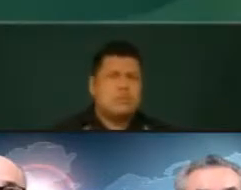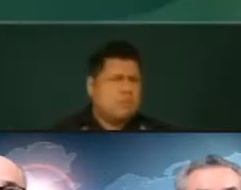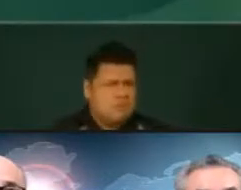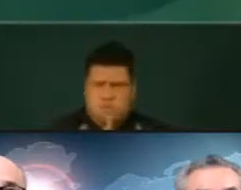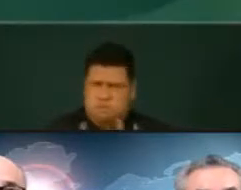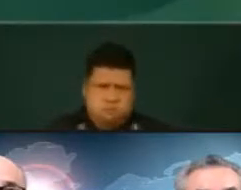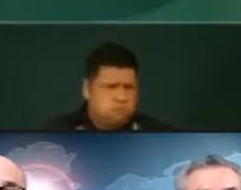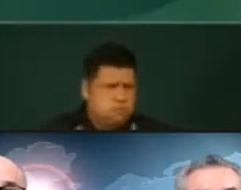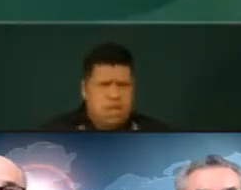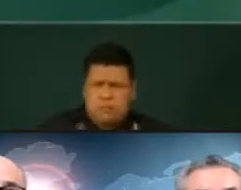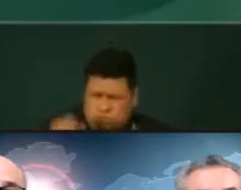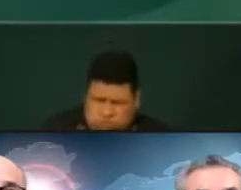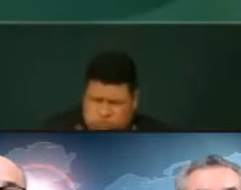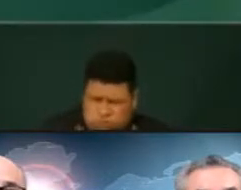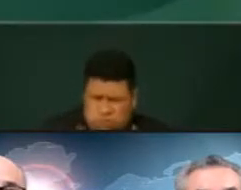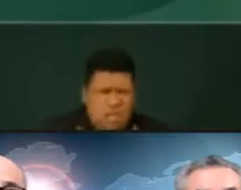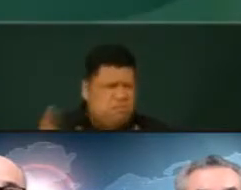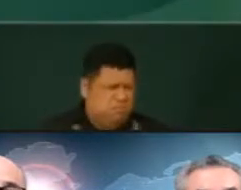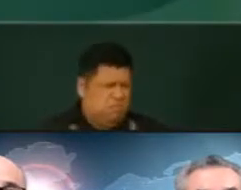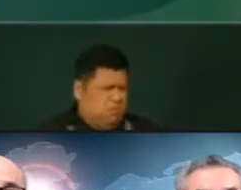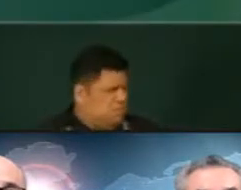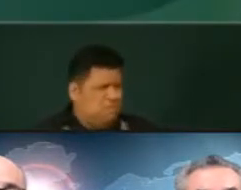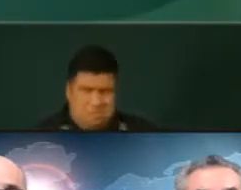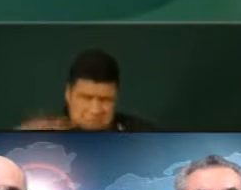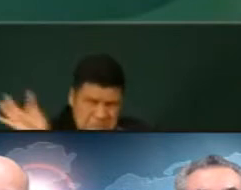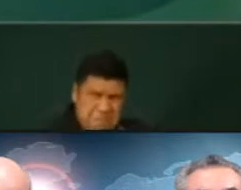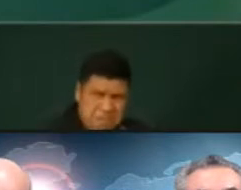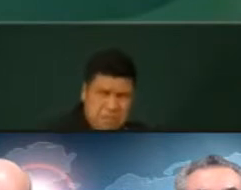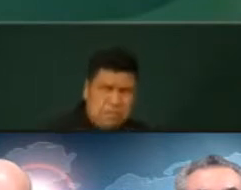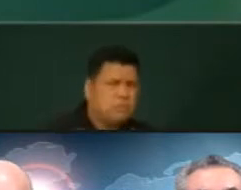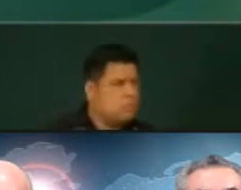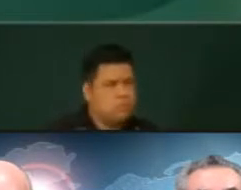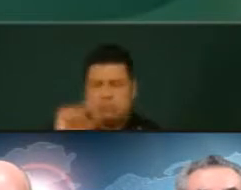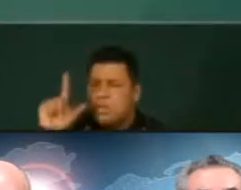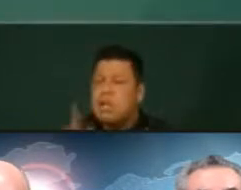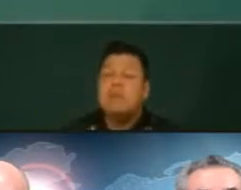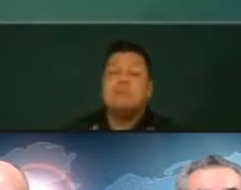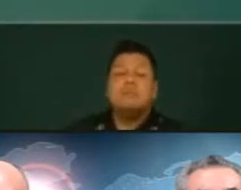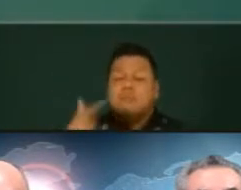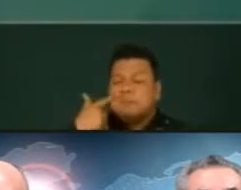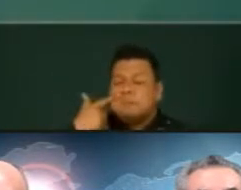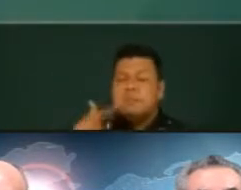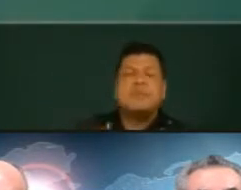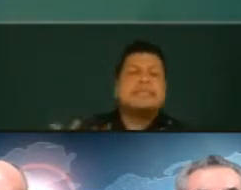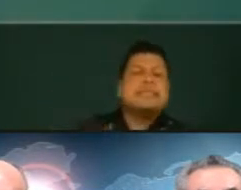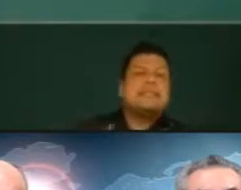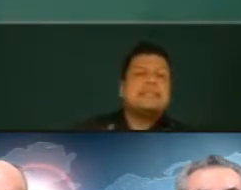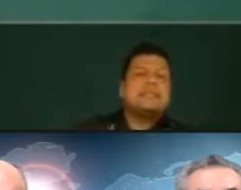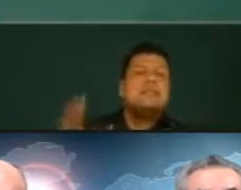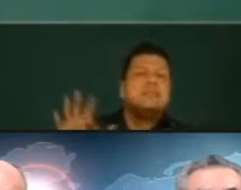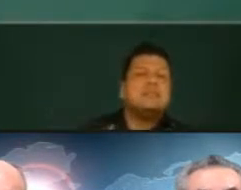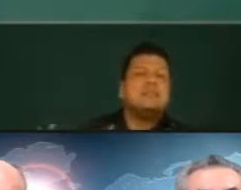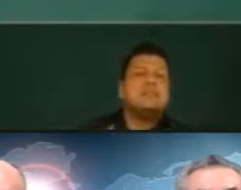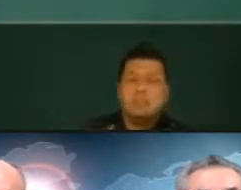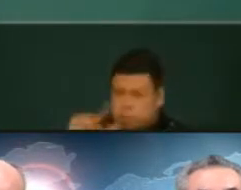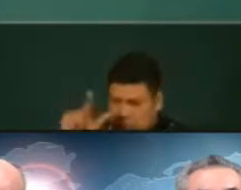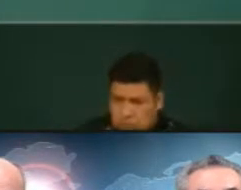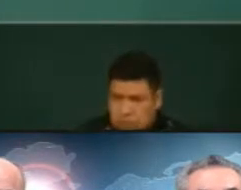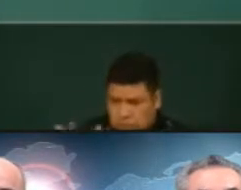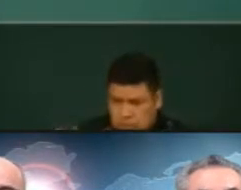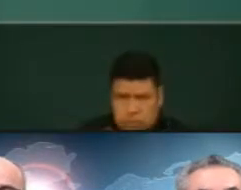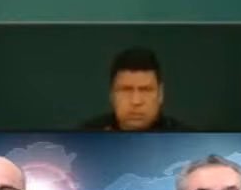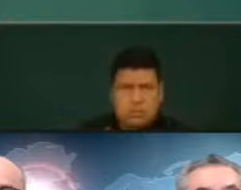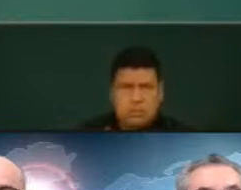permitido ningún gobierno europeo. No se lo ha permitido Alemania, no se lo ha permitido España, no se lo ha permitido